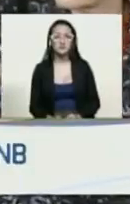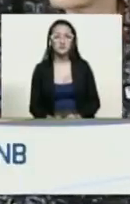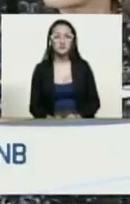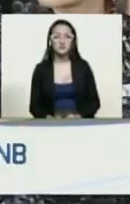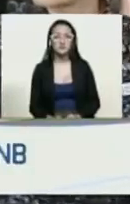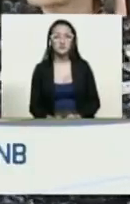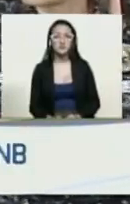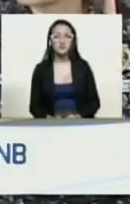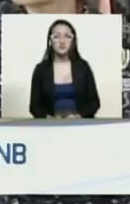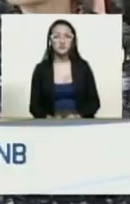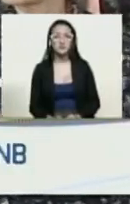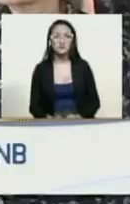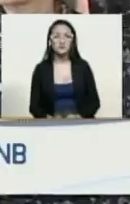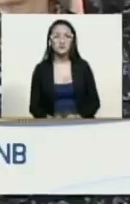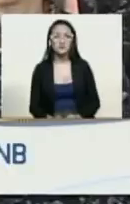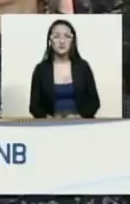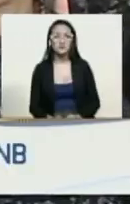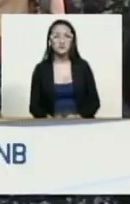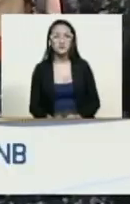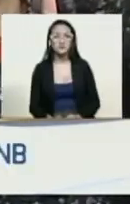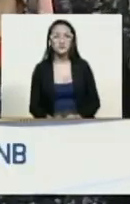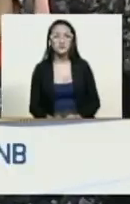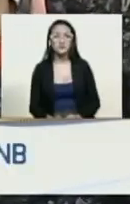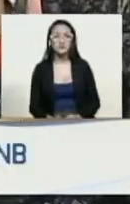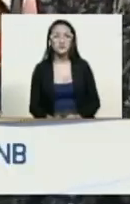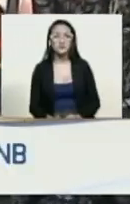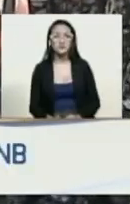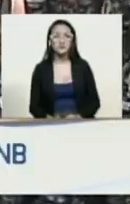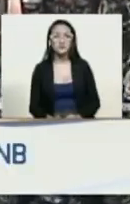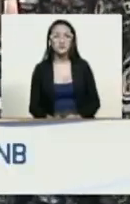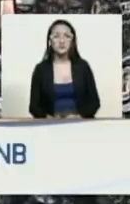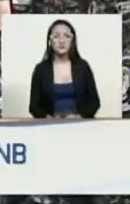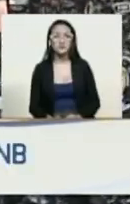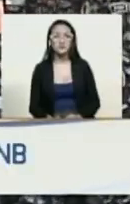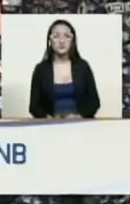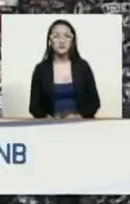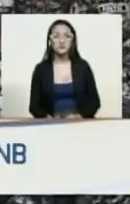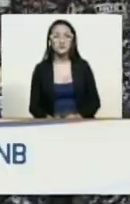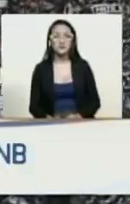espacio territorial de 2 a 5 kilómetros cuadrados donde debemos